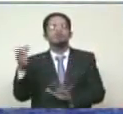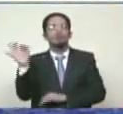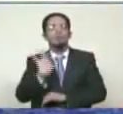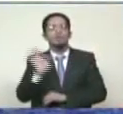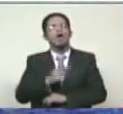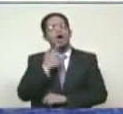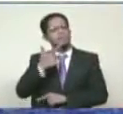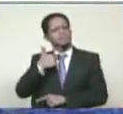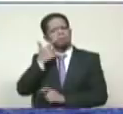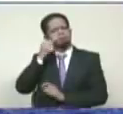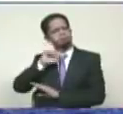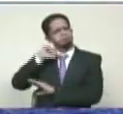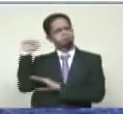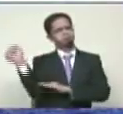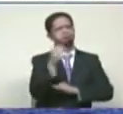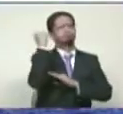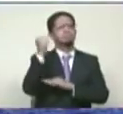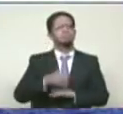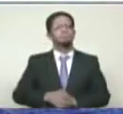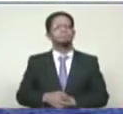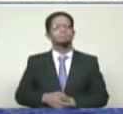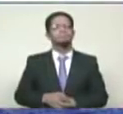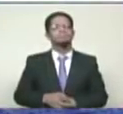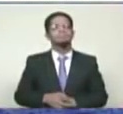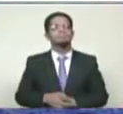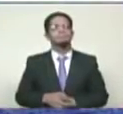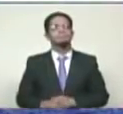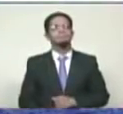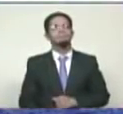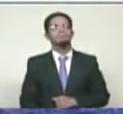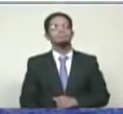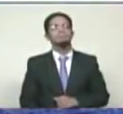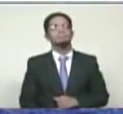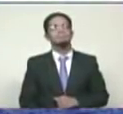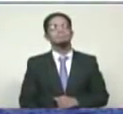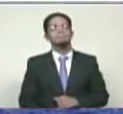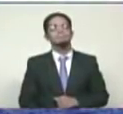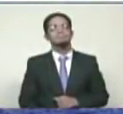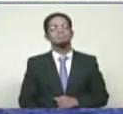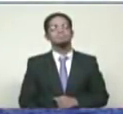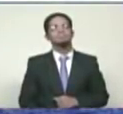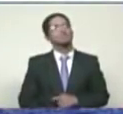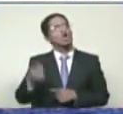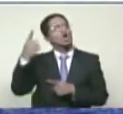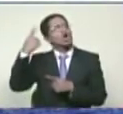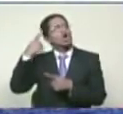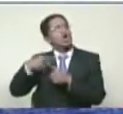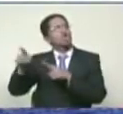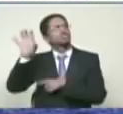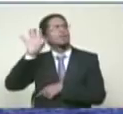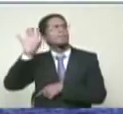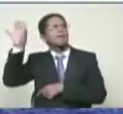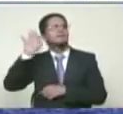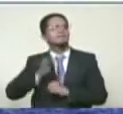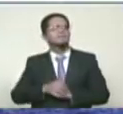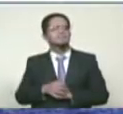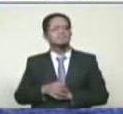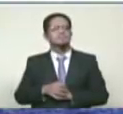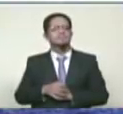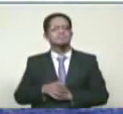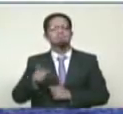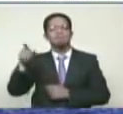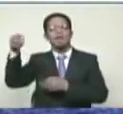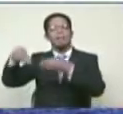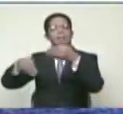victoria. Por allá, más allá del océano, hubo unas elecciones y ganó